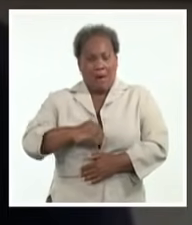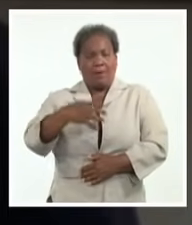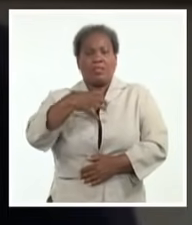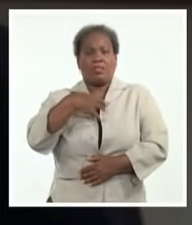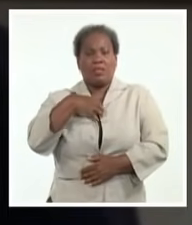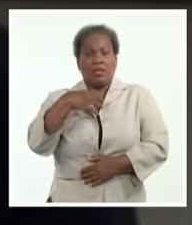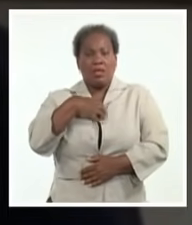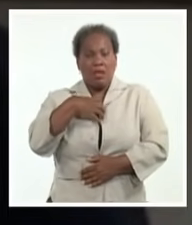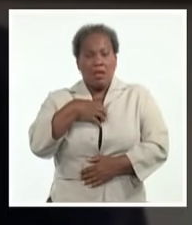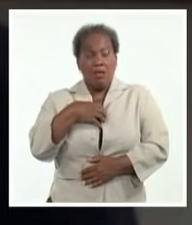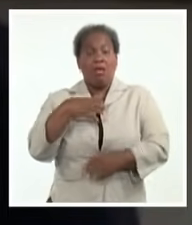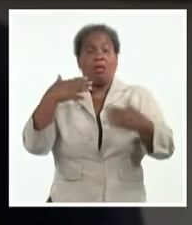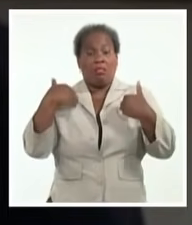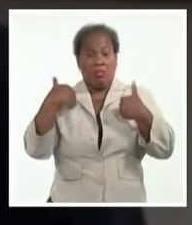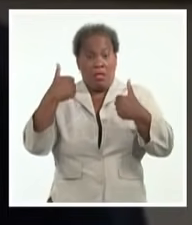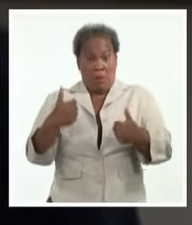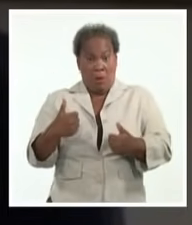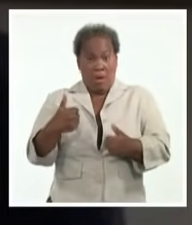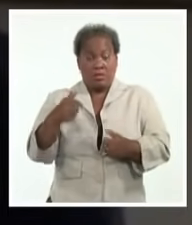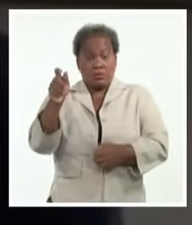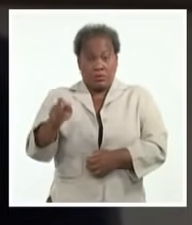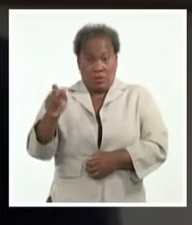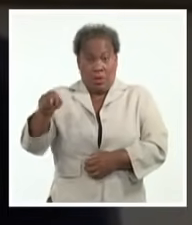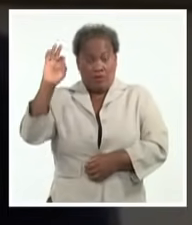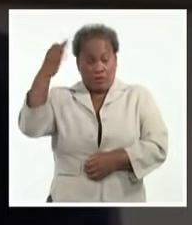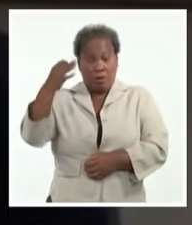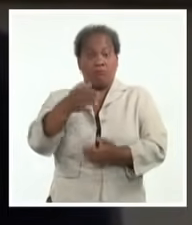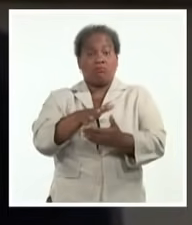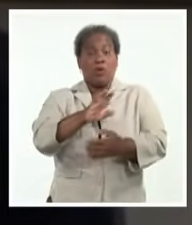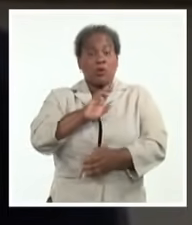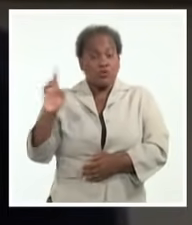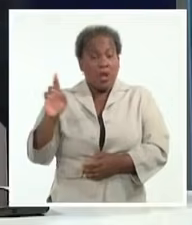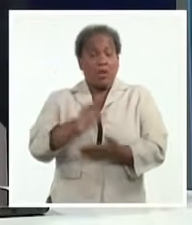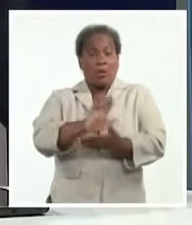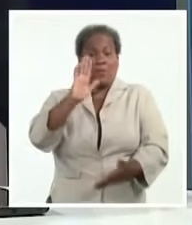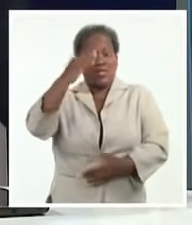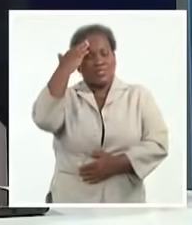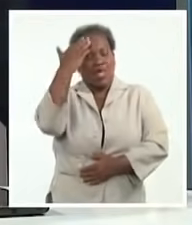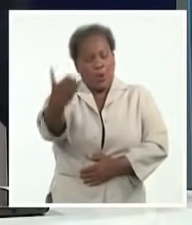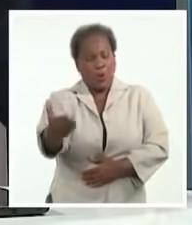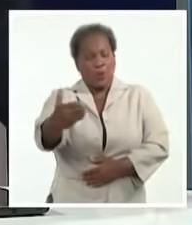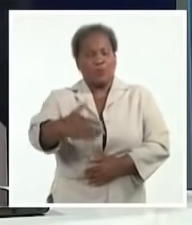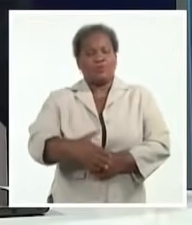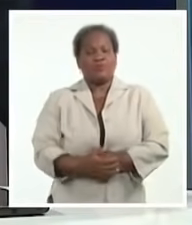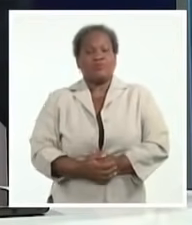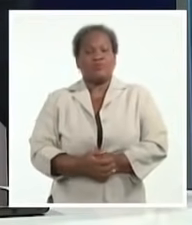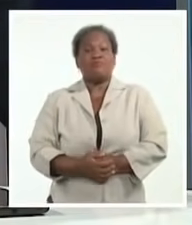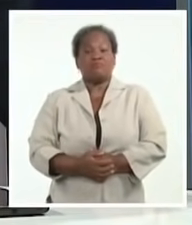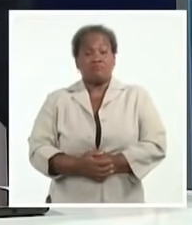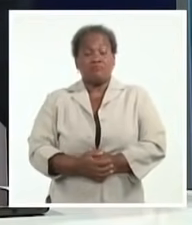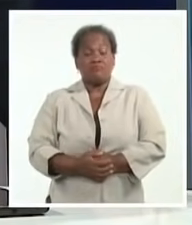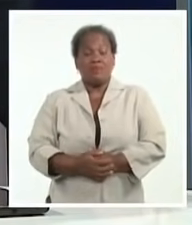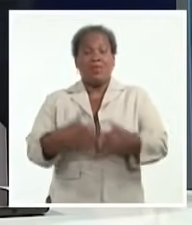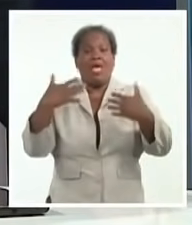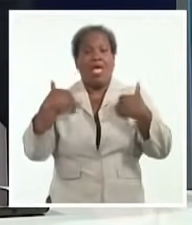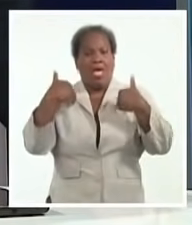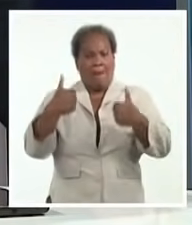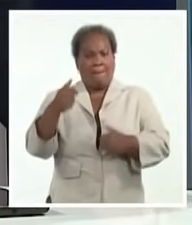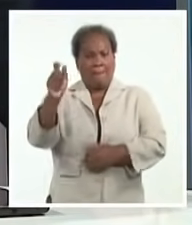una diplomacia revolucionaria y comprometida. Saludos a todos. Embajador, hemos estado al tanto